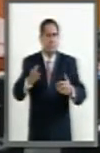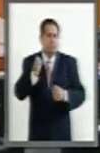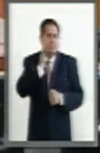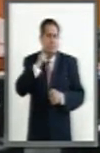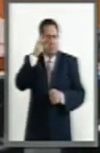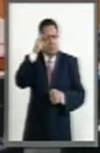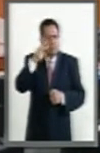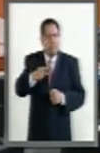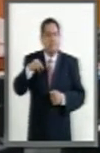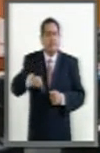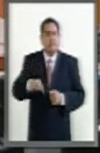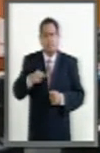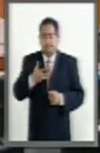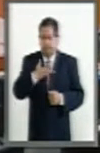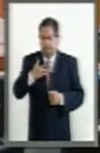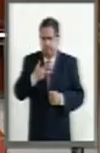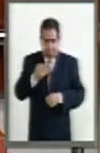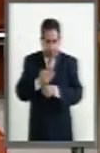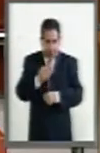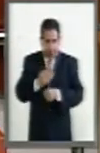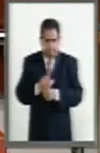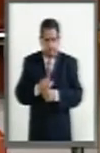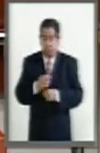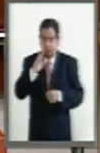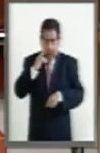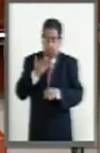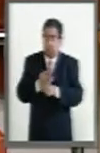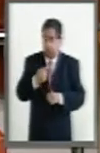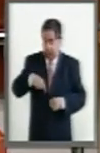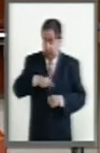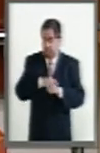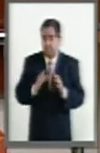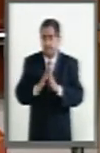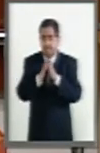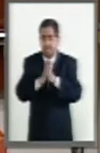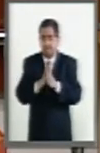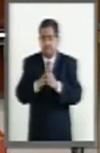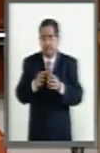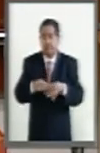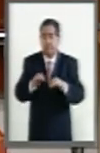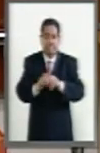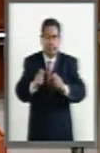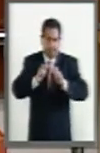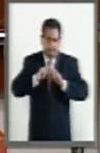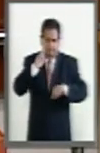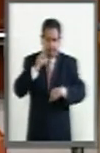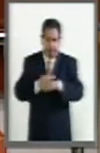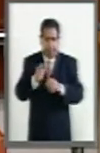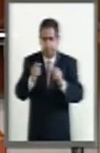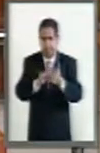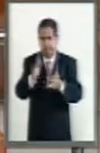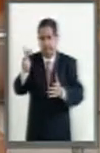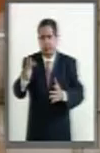de la República tiene en esto un papel relevante. Asumamos esta responsabilidad.